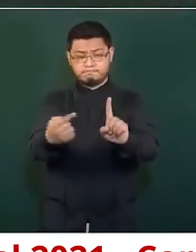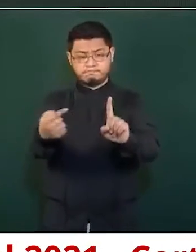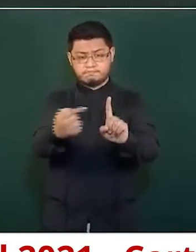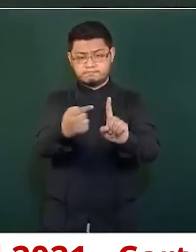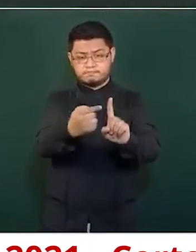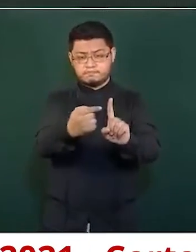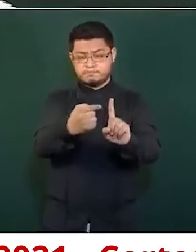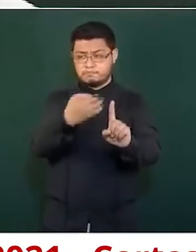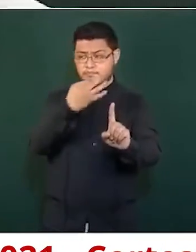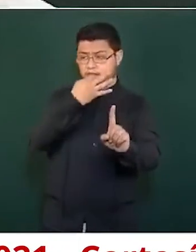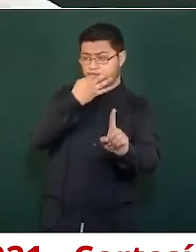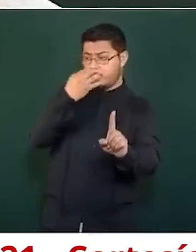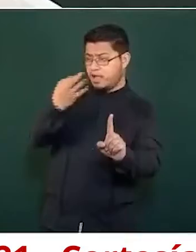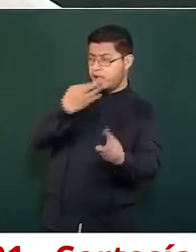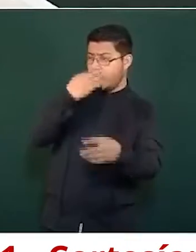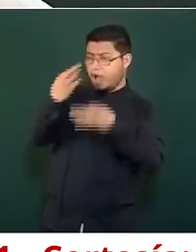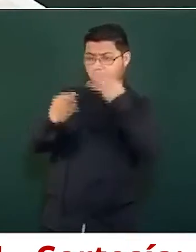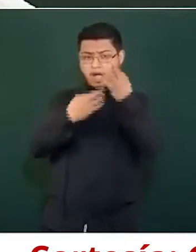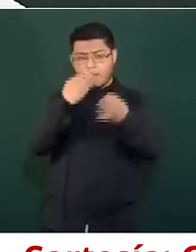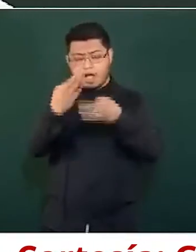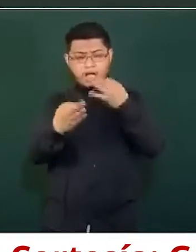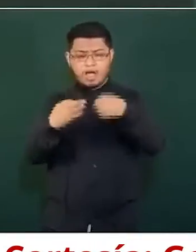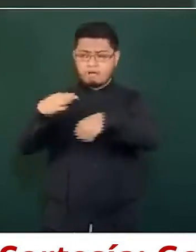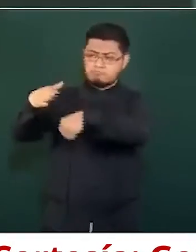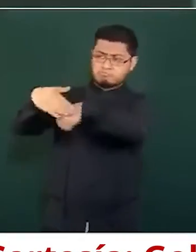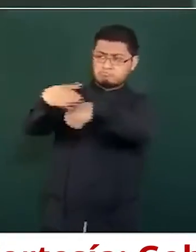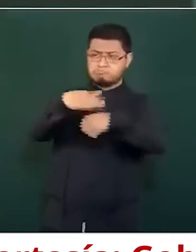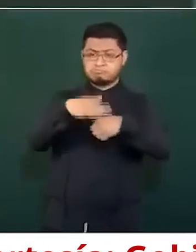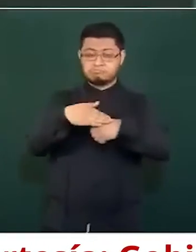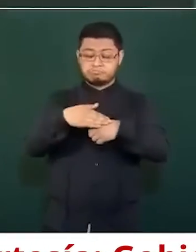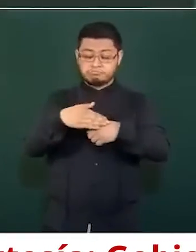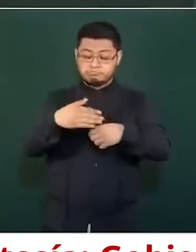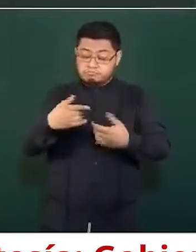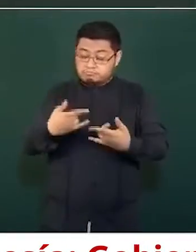a contar su versión,